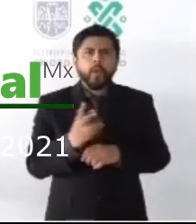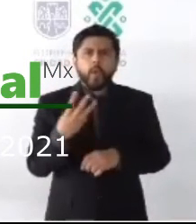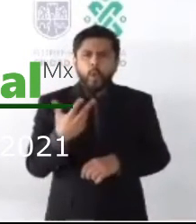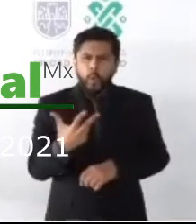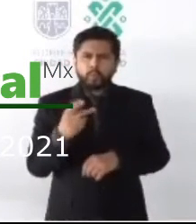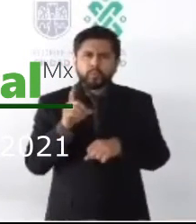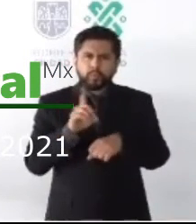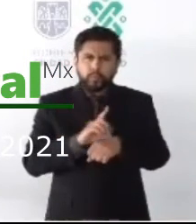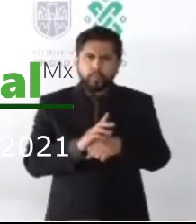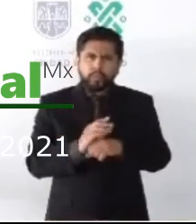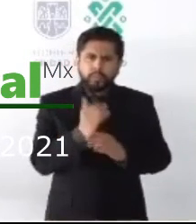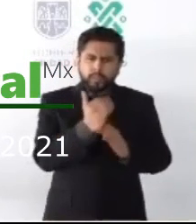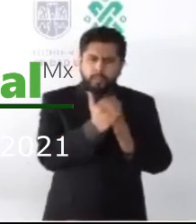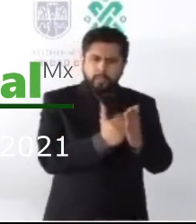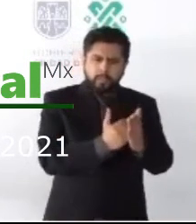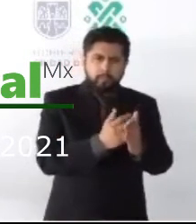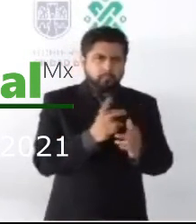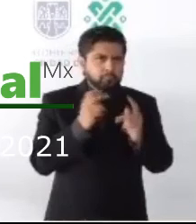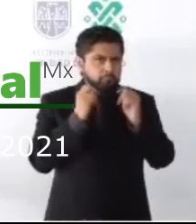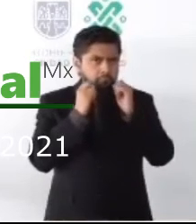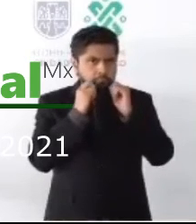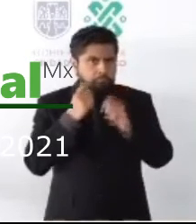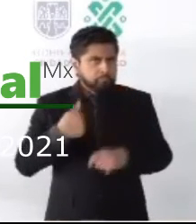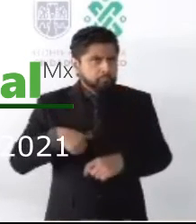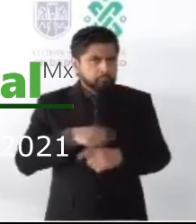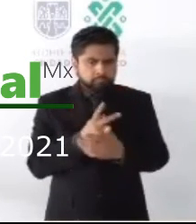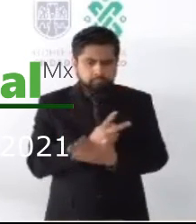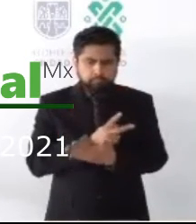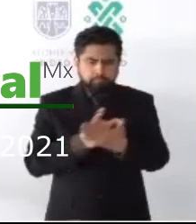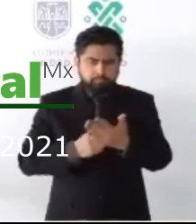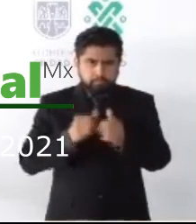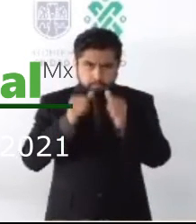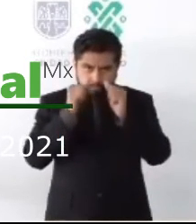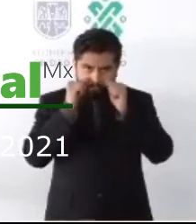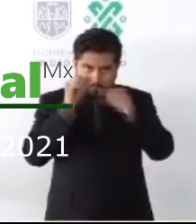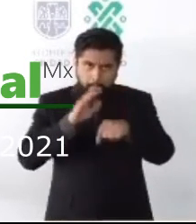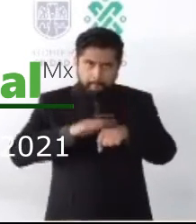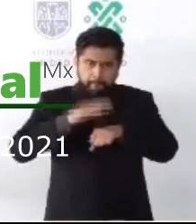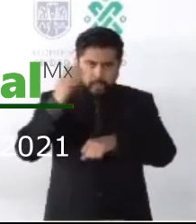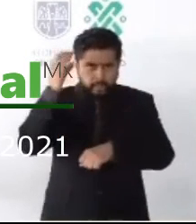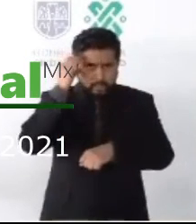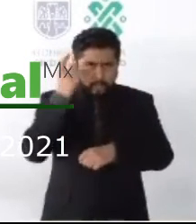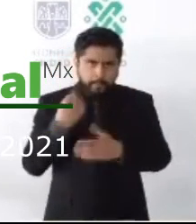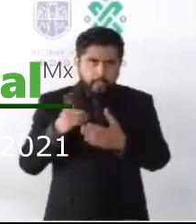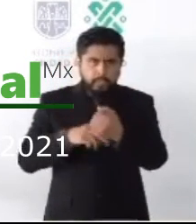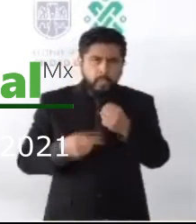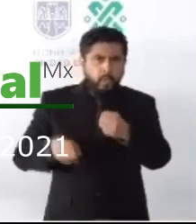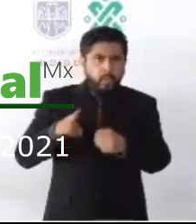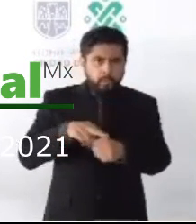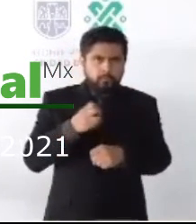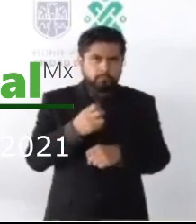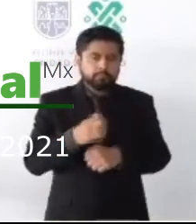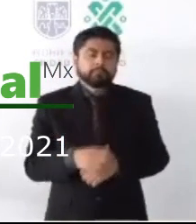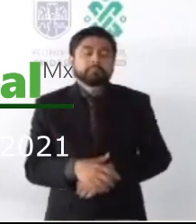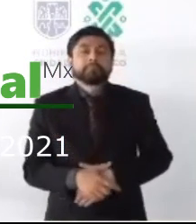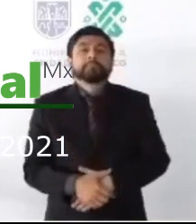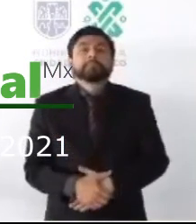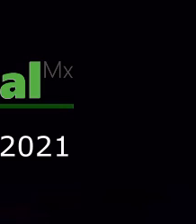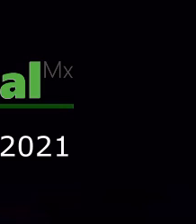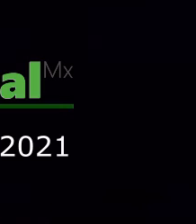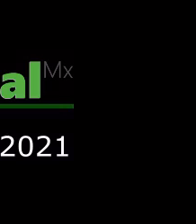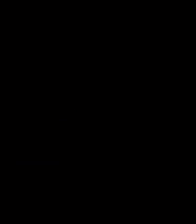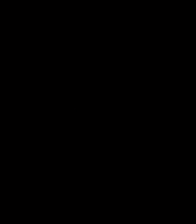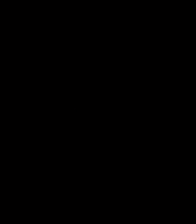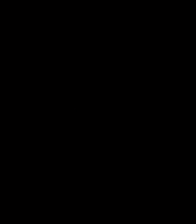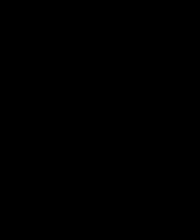De todas maneras, pues continúa el programa de atención hospitalaria de COVID, de aumento en el número de camas,